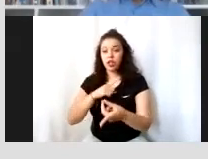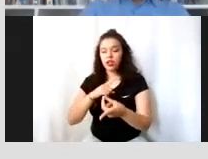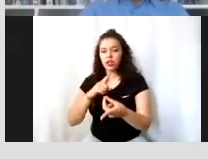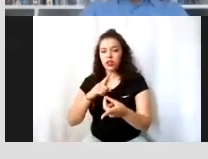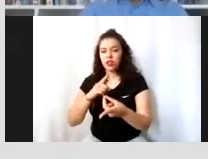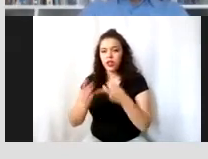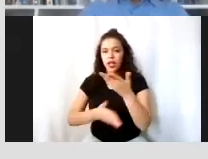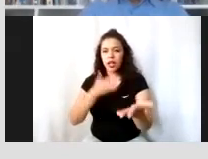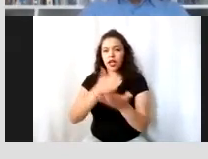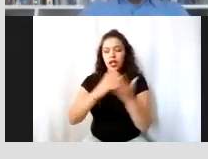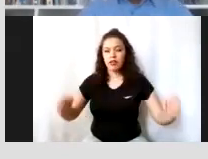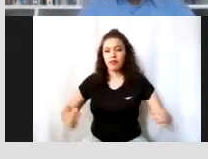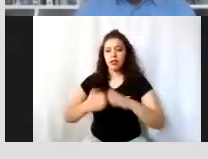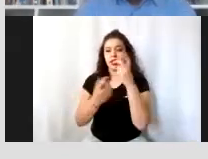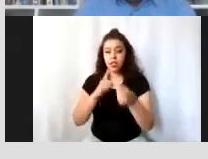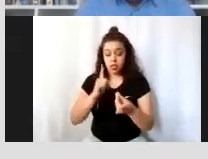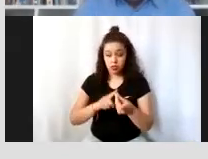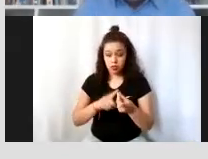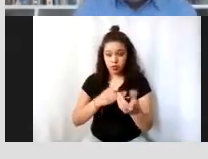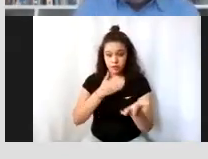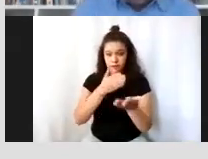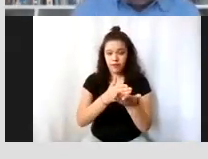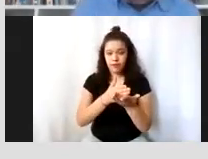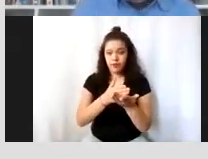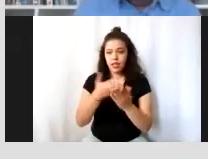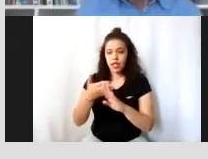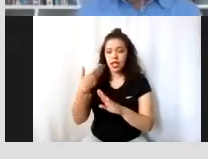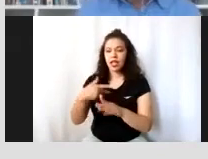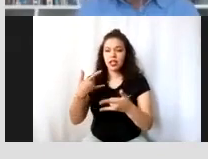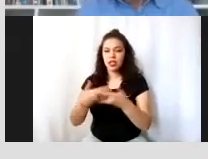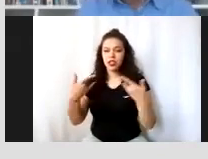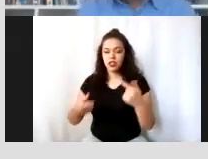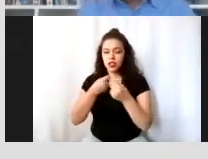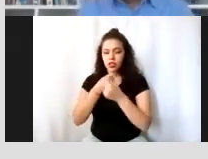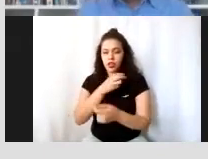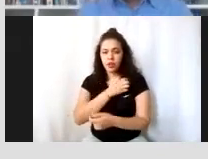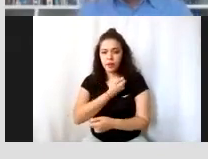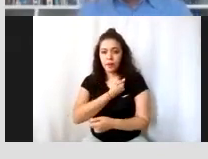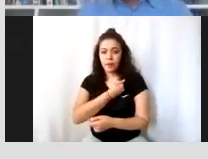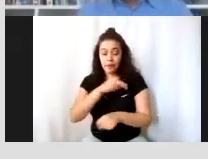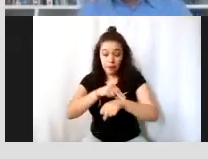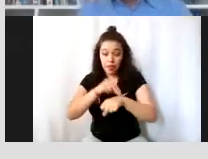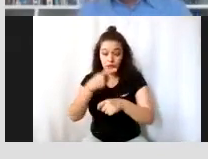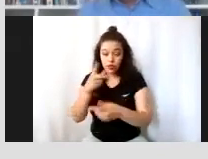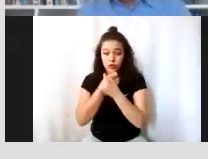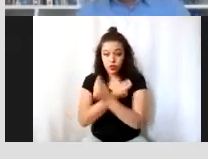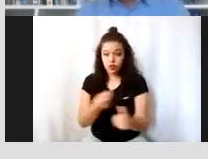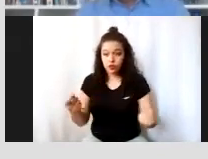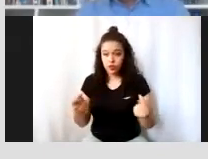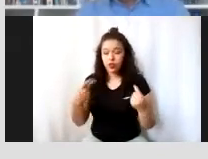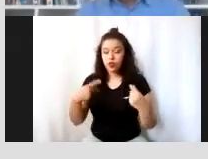en caso de emergencia, antecedentes médicos desde su infancia, antecedentes de salud